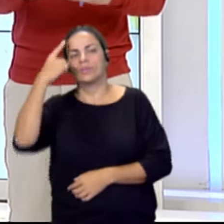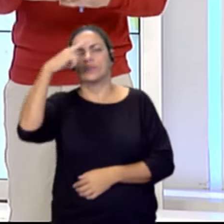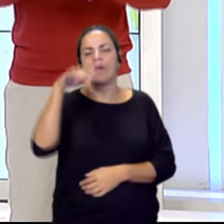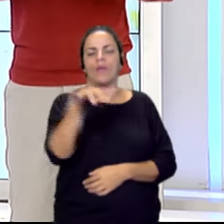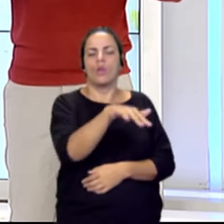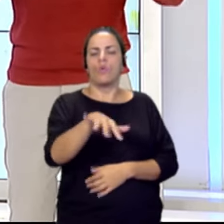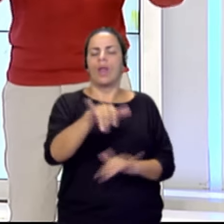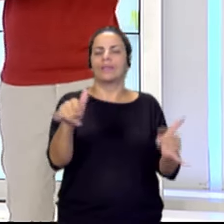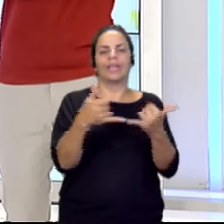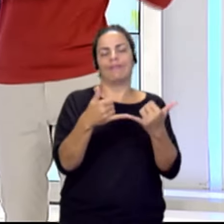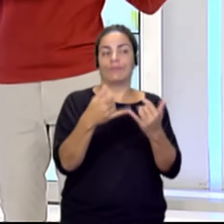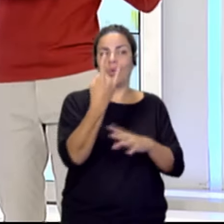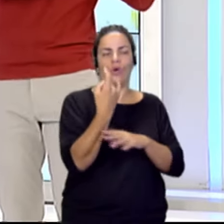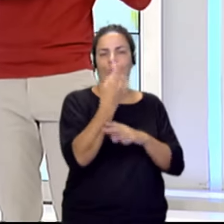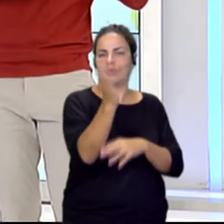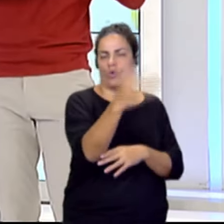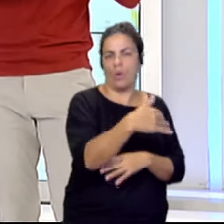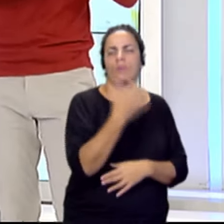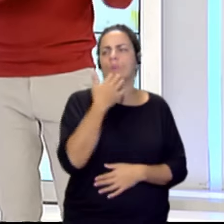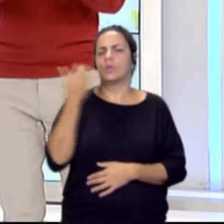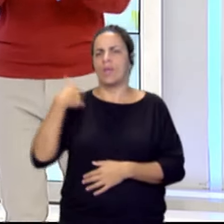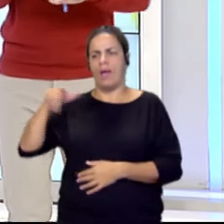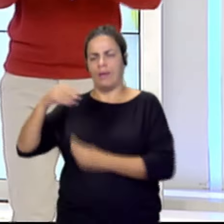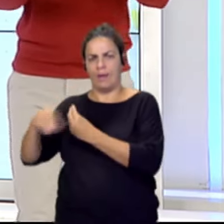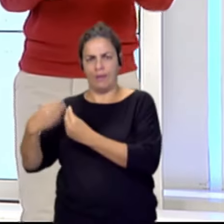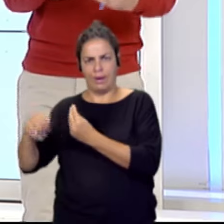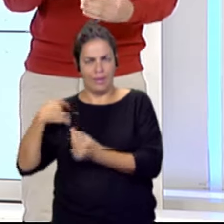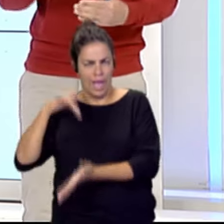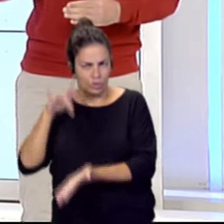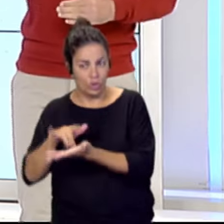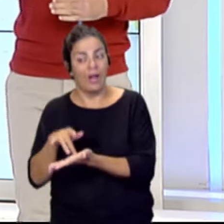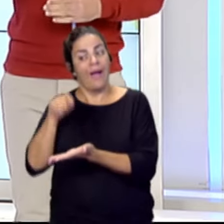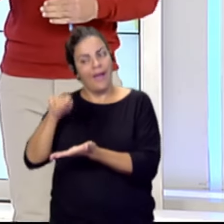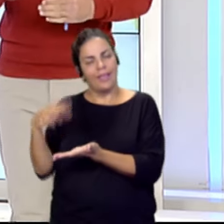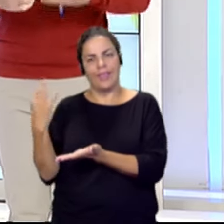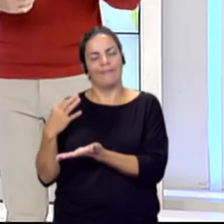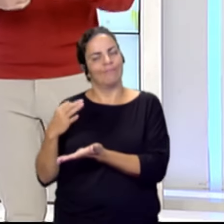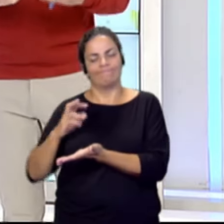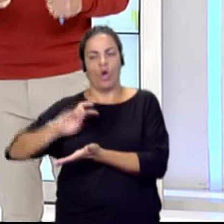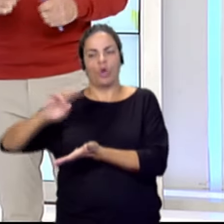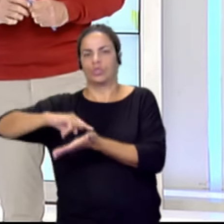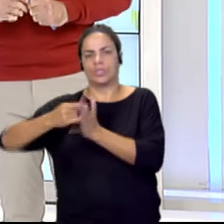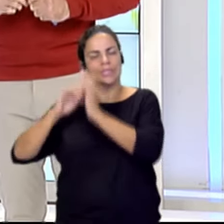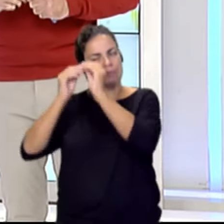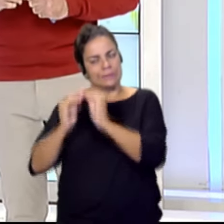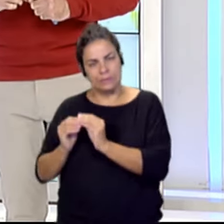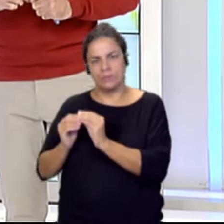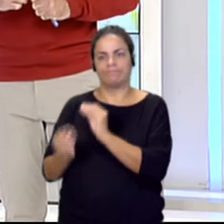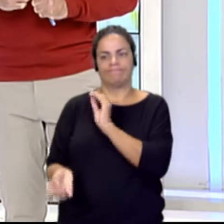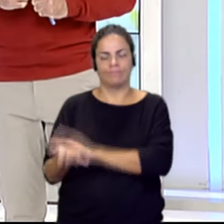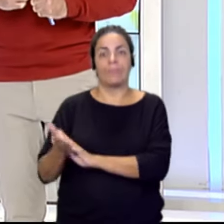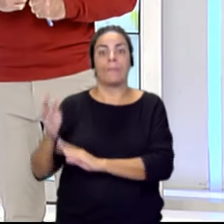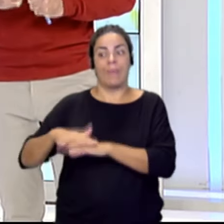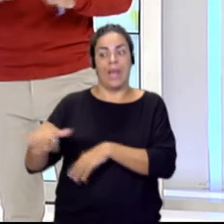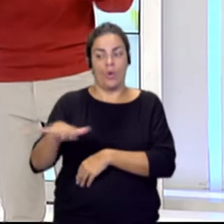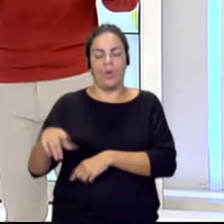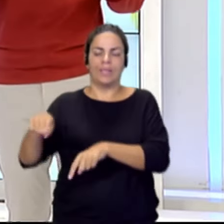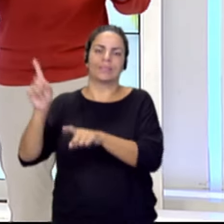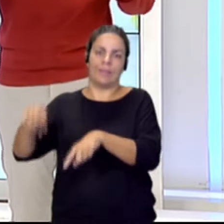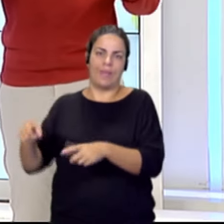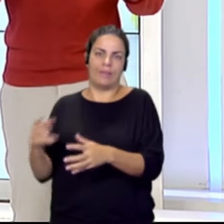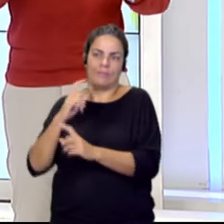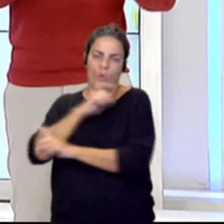Tenerife a los que no llega. Ya ocurrió en Gran Canaria, por ejemplo, y donde tendrá que desarrollar otro sistema para estar alerta en este tipo de avisos. Y no se